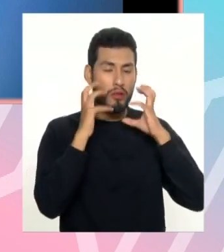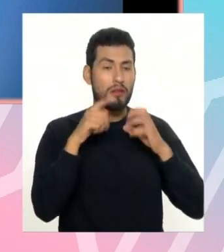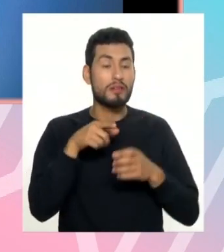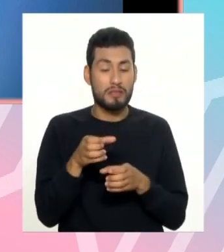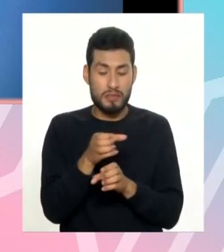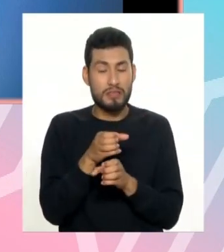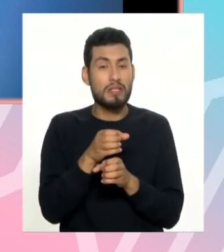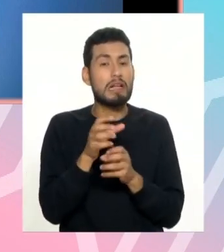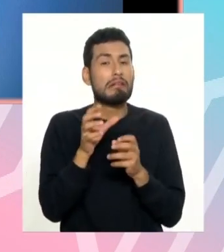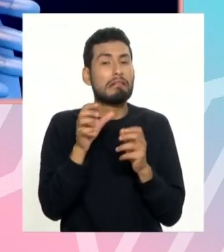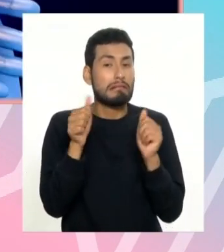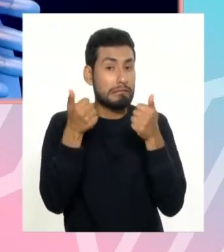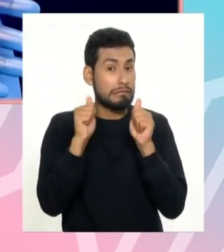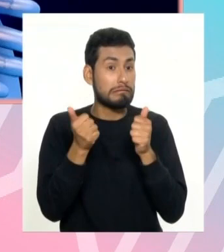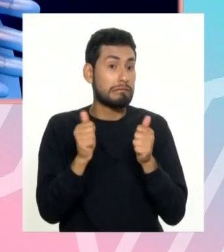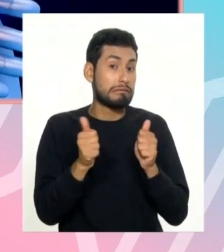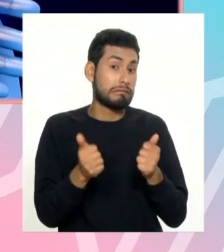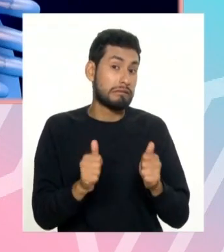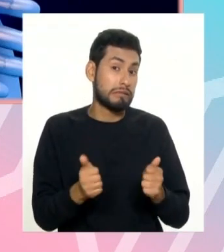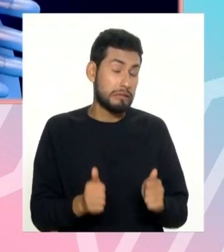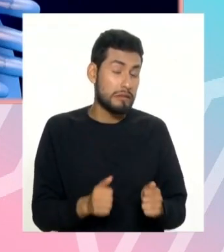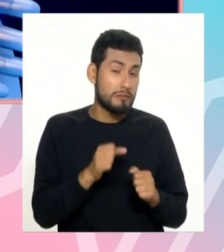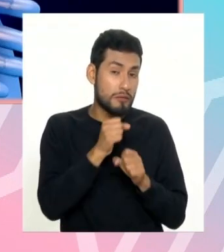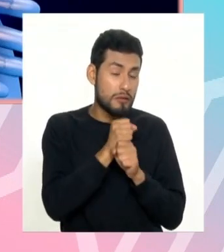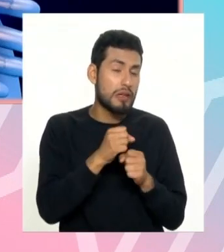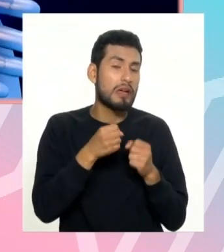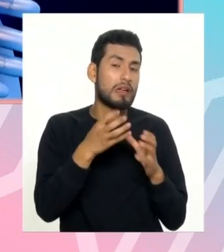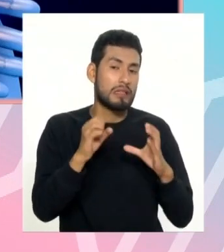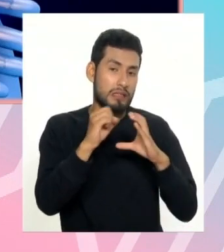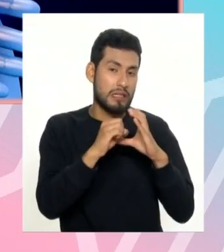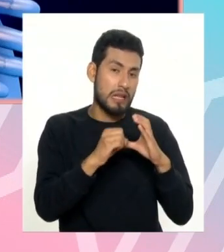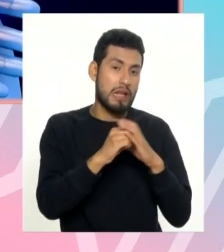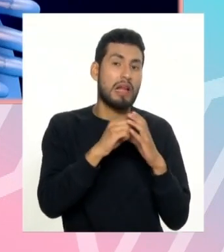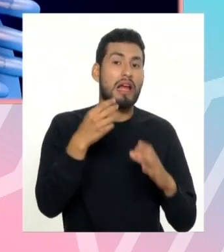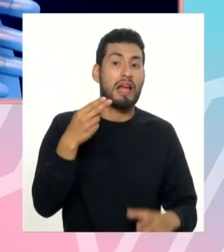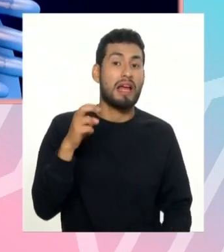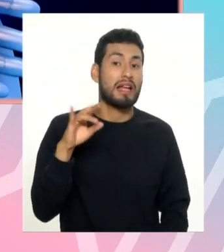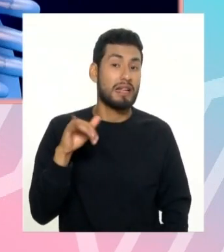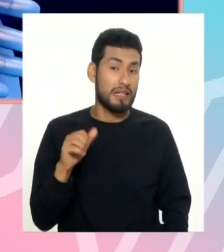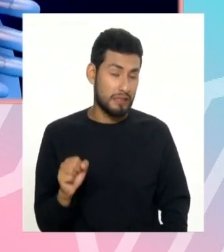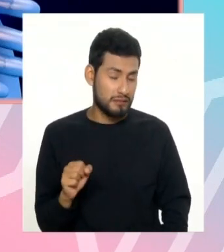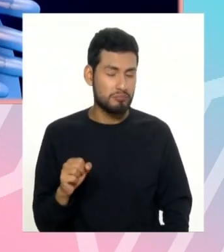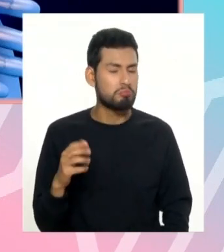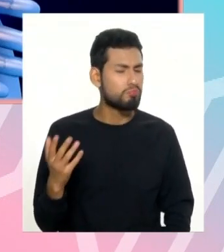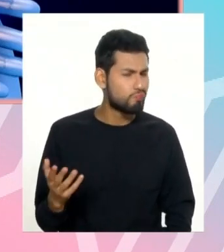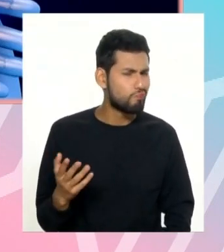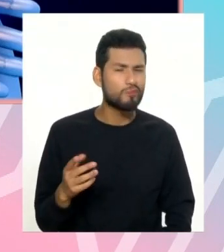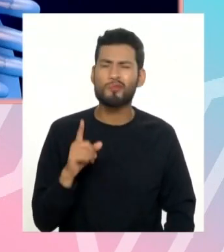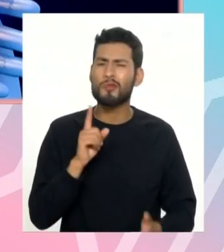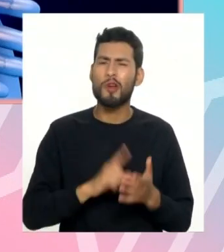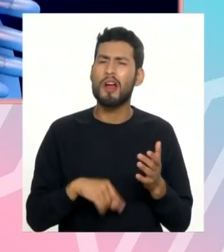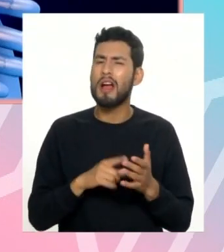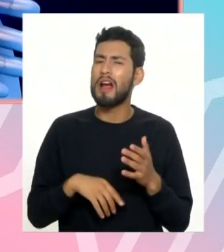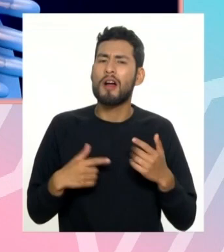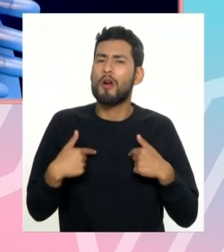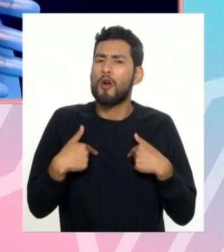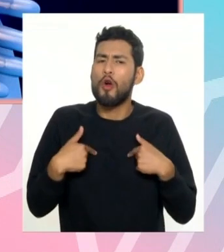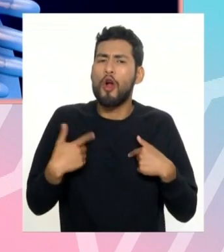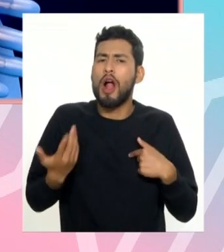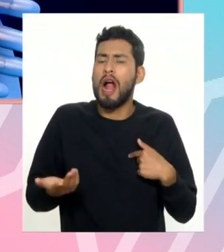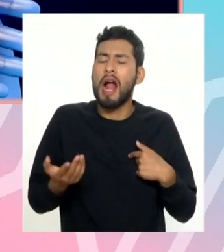van a degenerar y van a producir hernias. Entonces, simplemente, ¿qué debo hacer yo